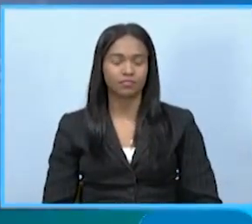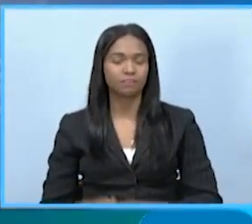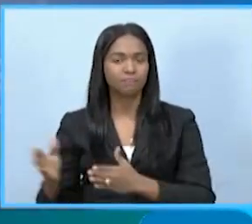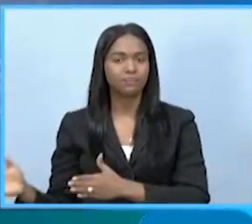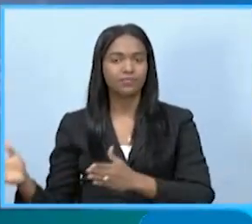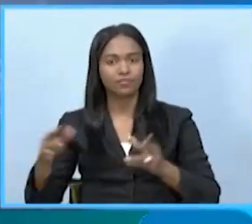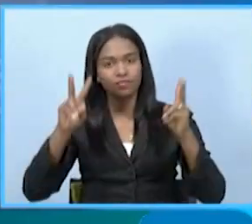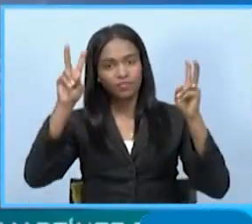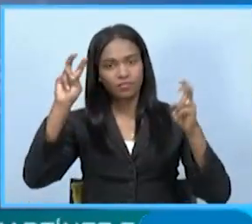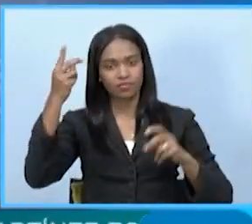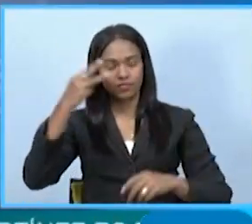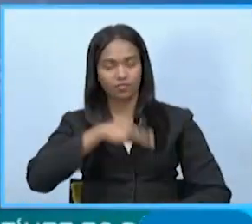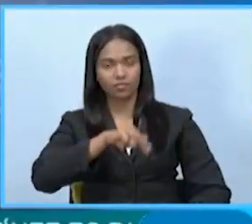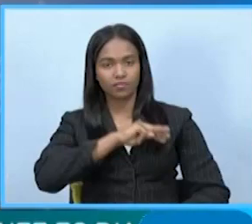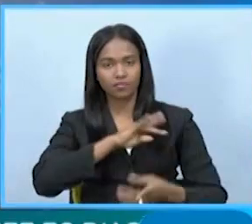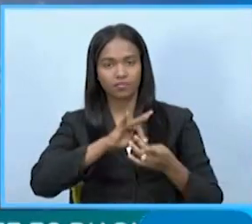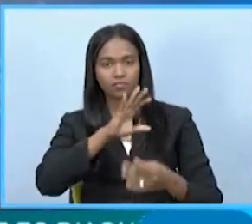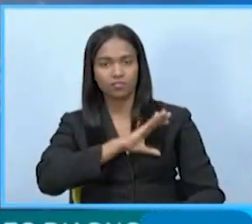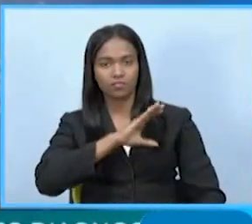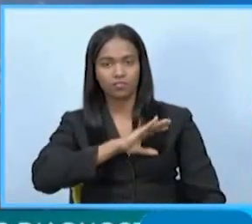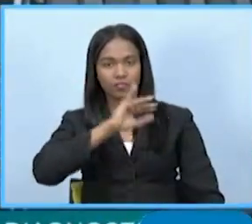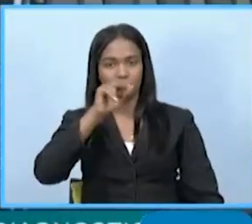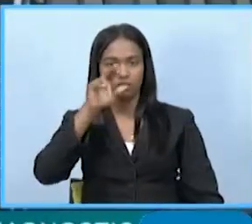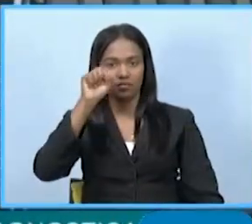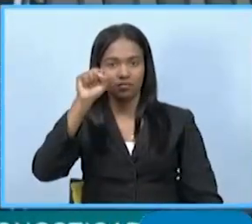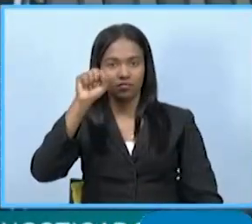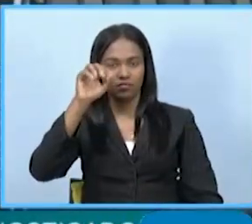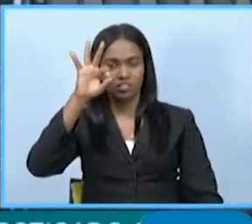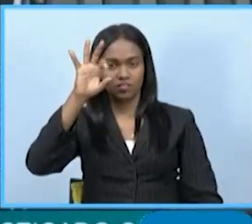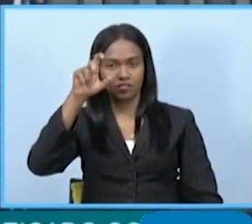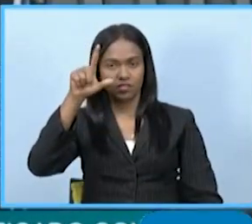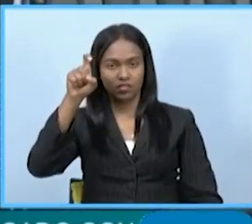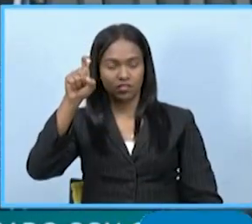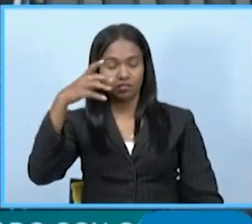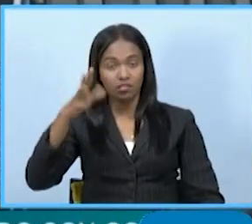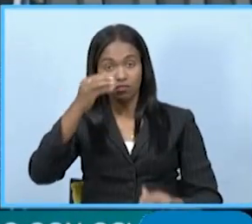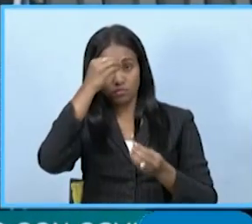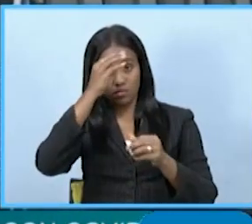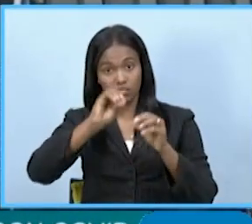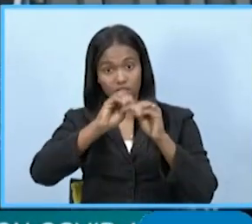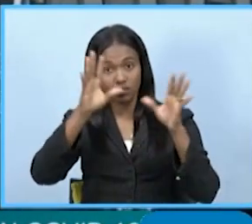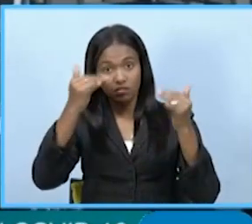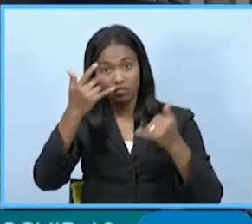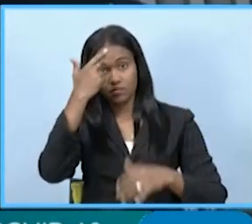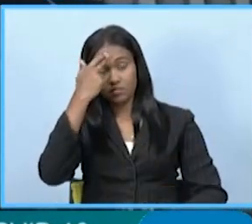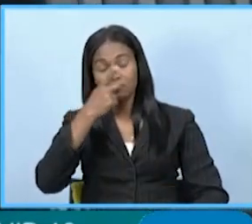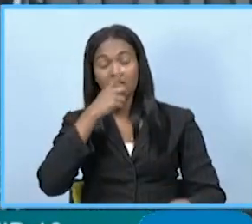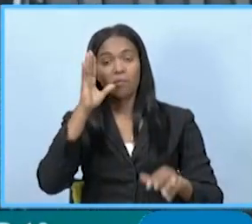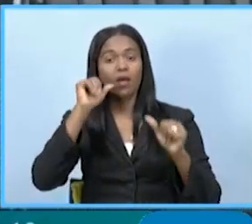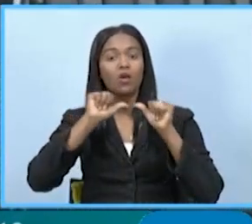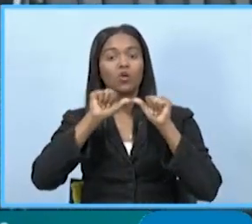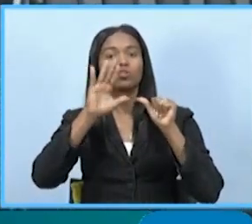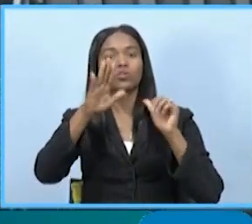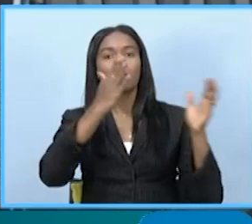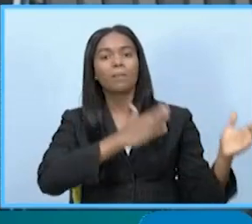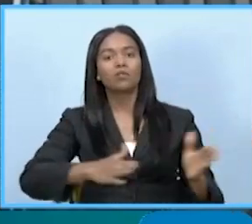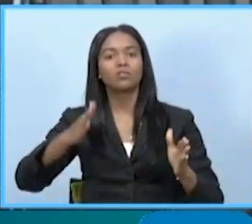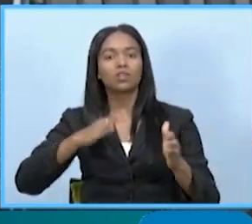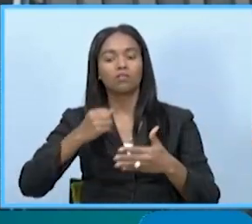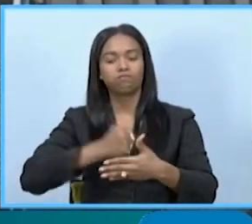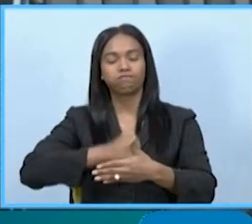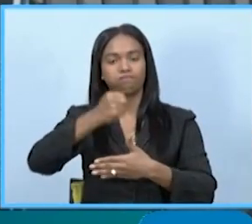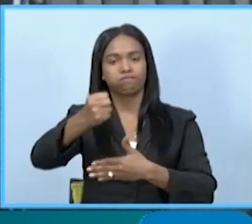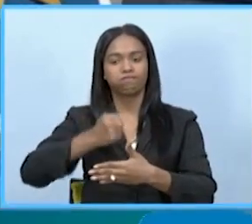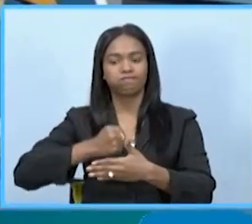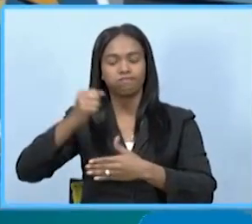Cambiemos de tema, el viceministro de Interior y Policía, Jesús Félix, dejó en claro que República Dominicana continuará su proceso de